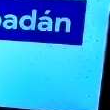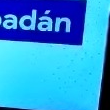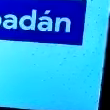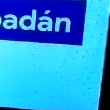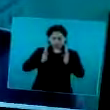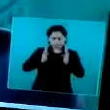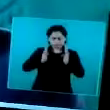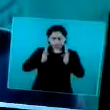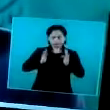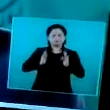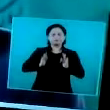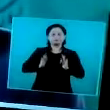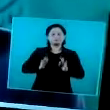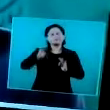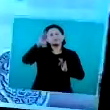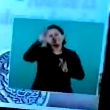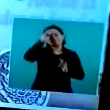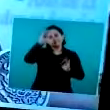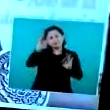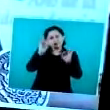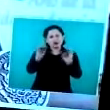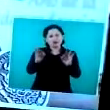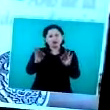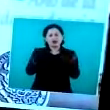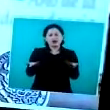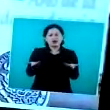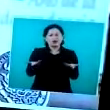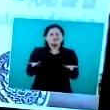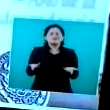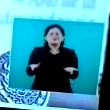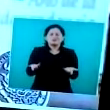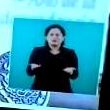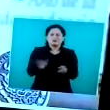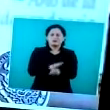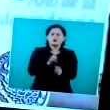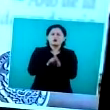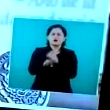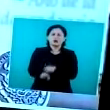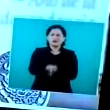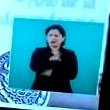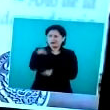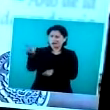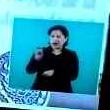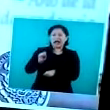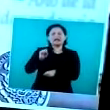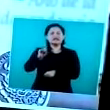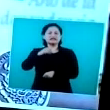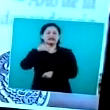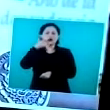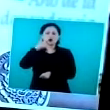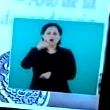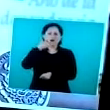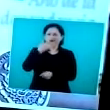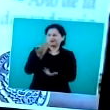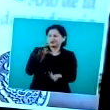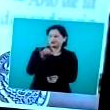siguiente video. ¿Cómo se va a permitir la corrupción, la